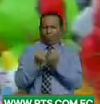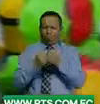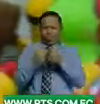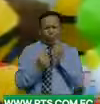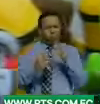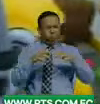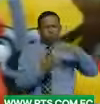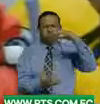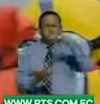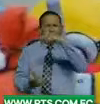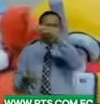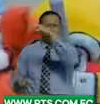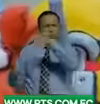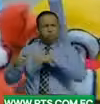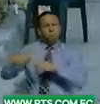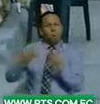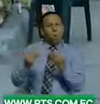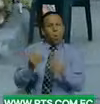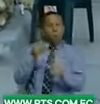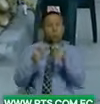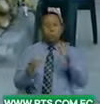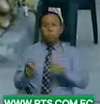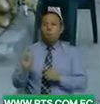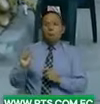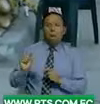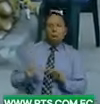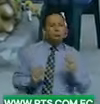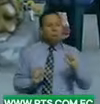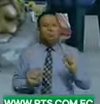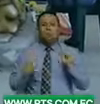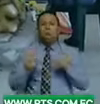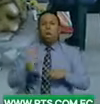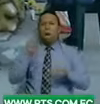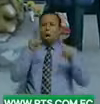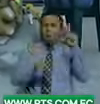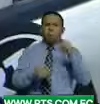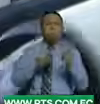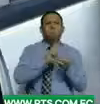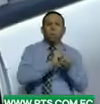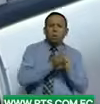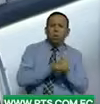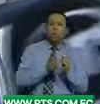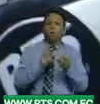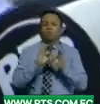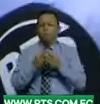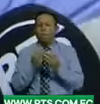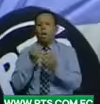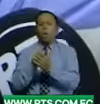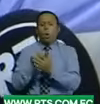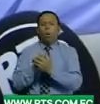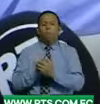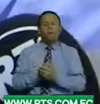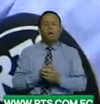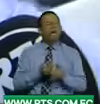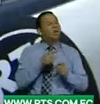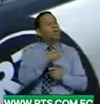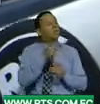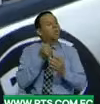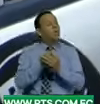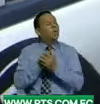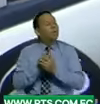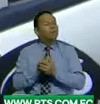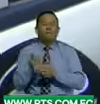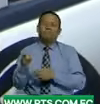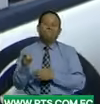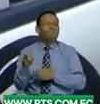a los bolsillos de los clientes, donde compran hasta para sus familiares y vecinos. ¿Y cuál lleva ahora? Uno de siempre,